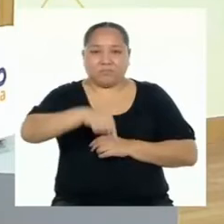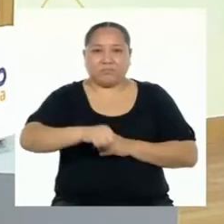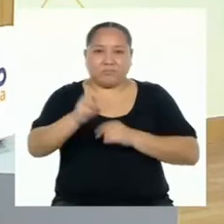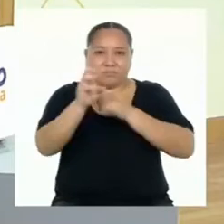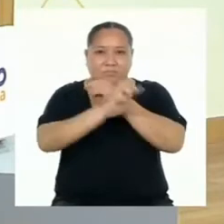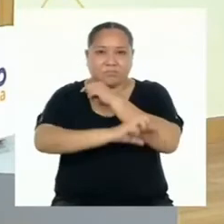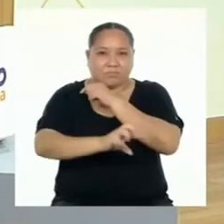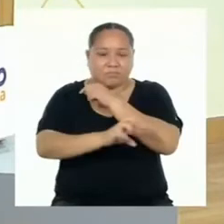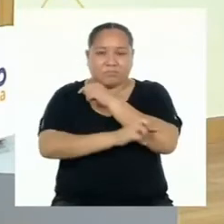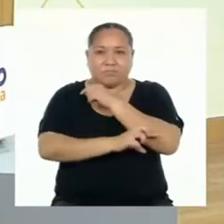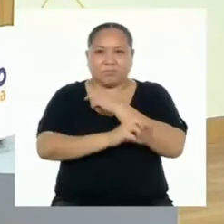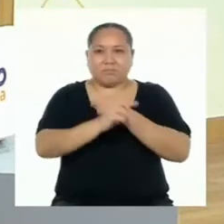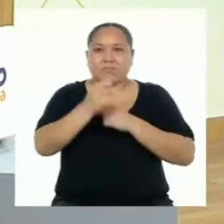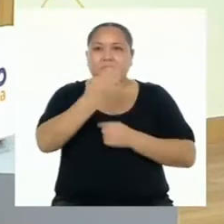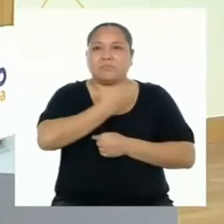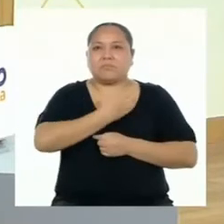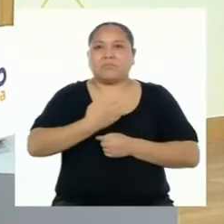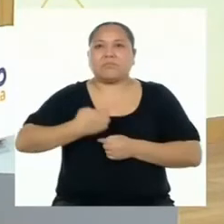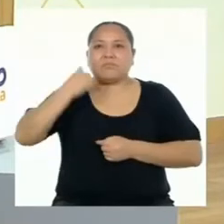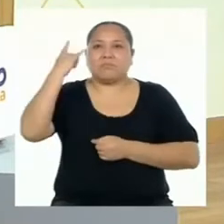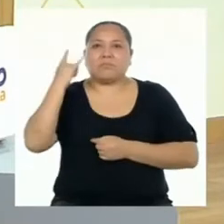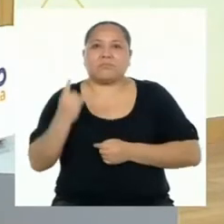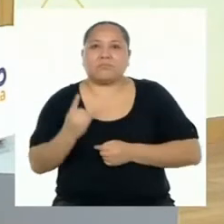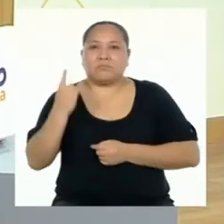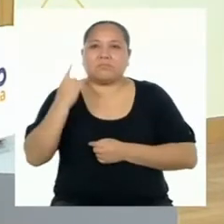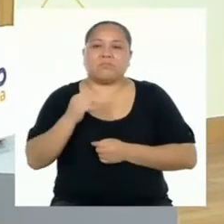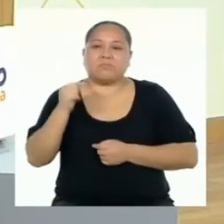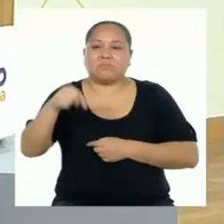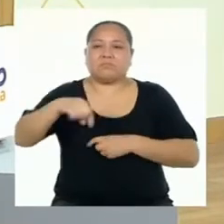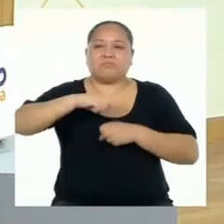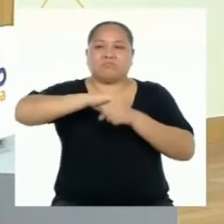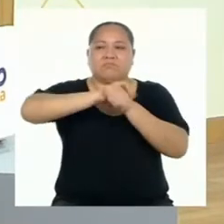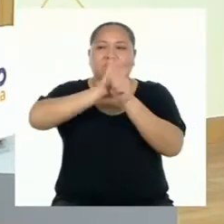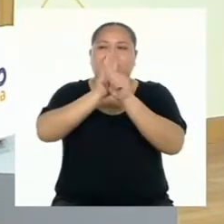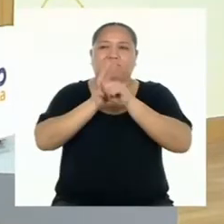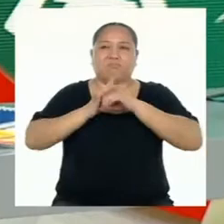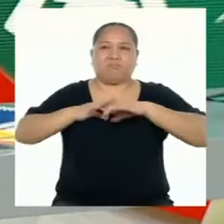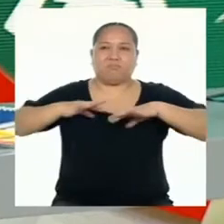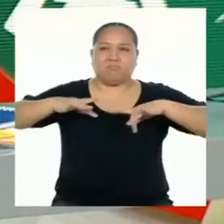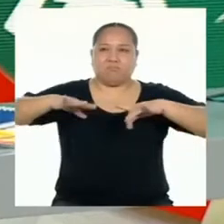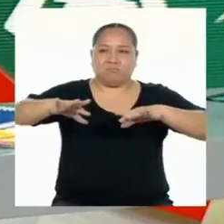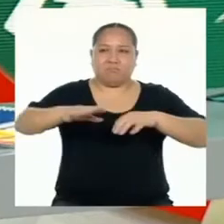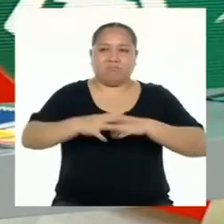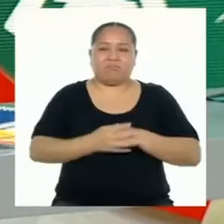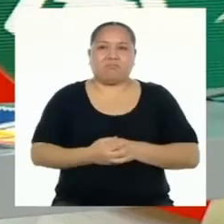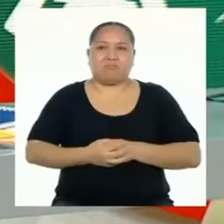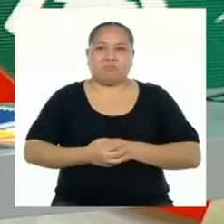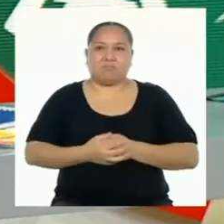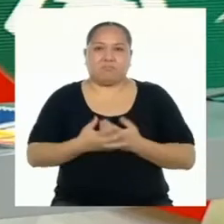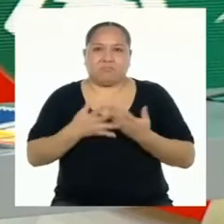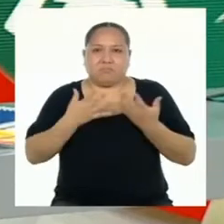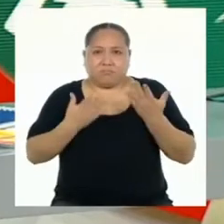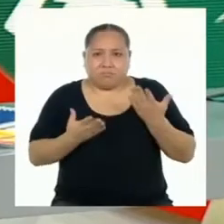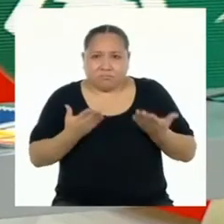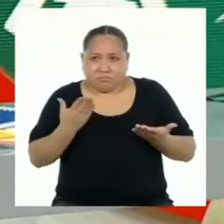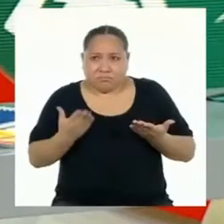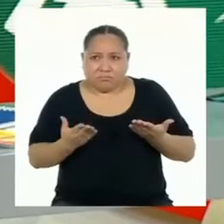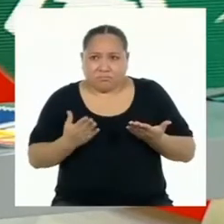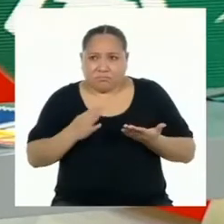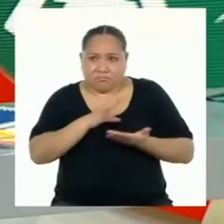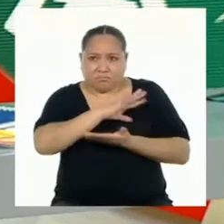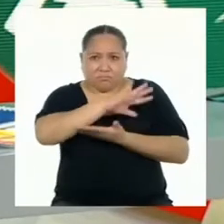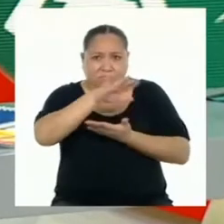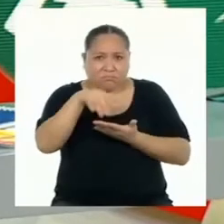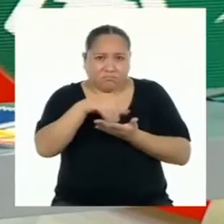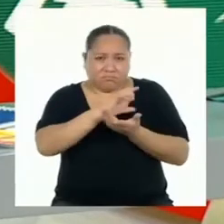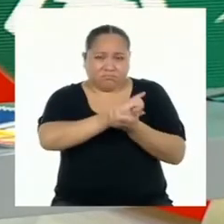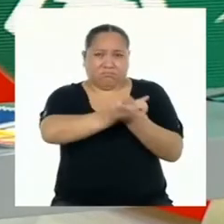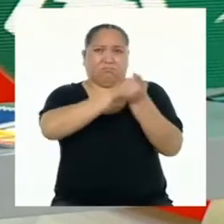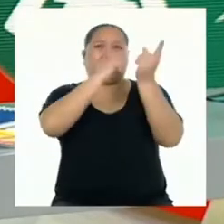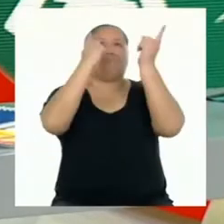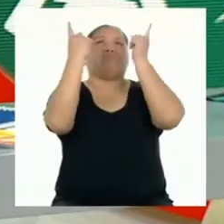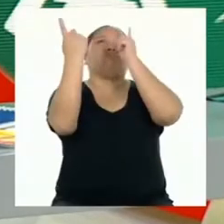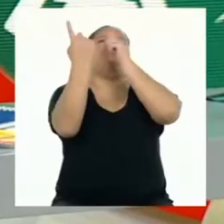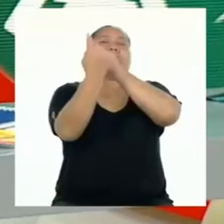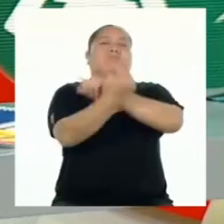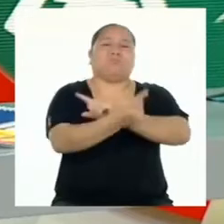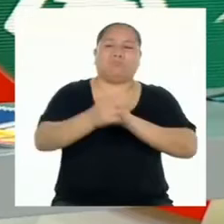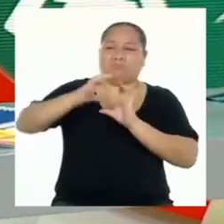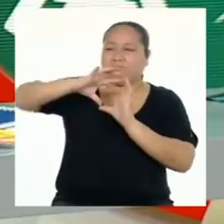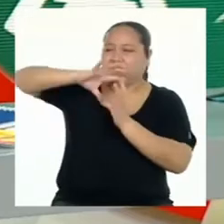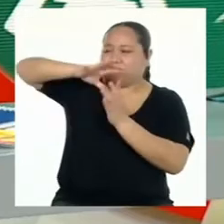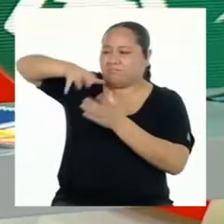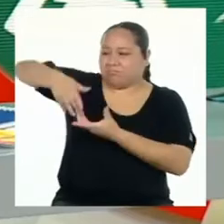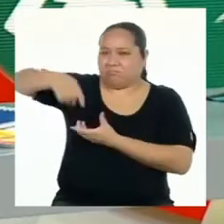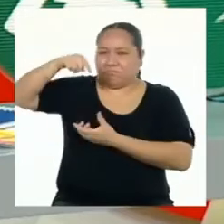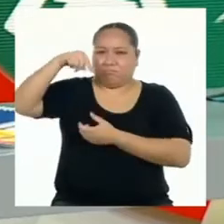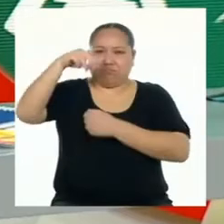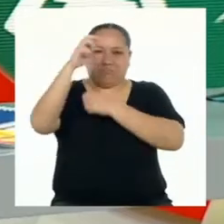estado de emergencia debido a la pandemia de COVID-19. Y de repente, todo cambió. En el mundo, en el